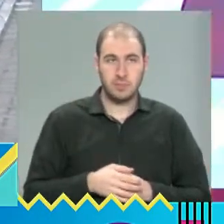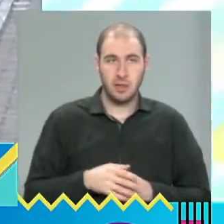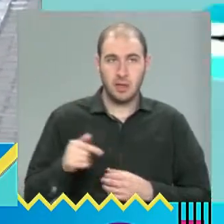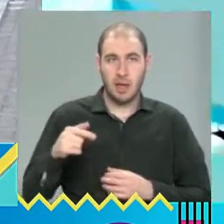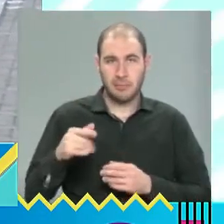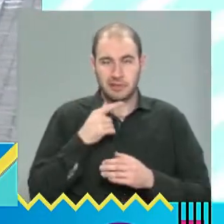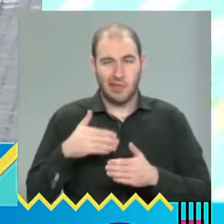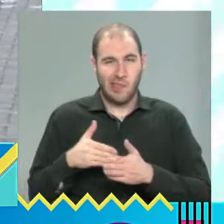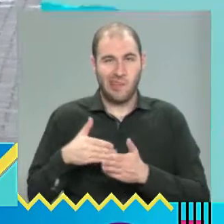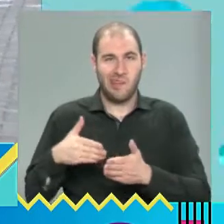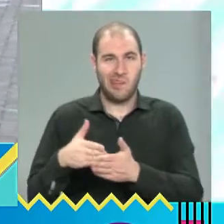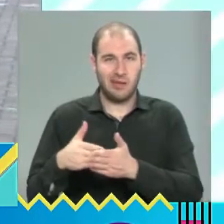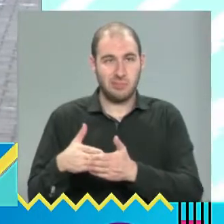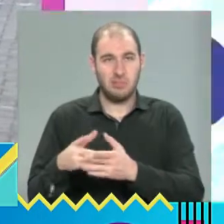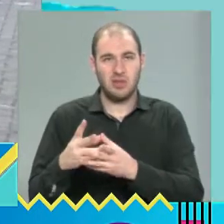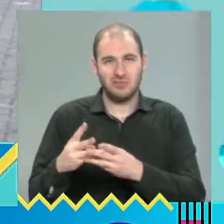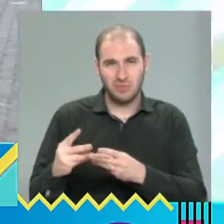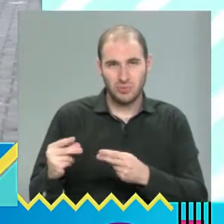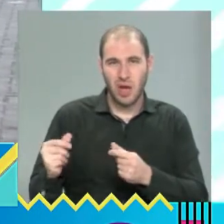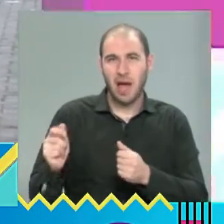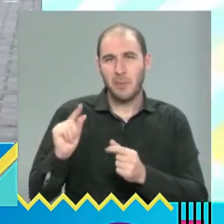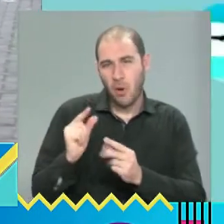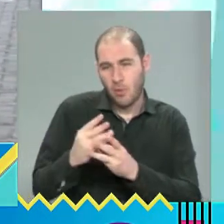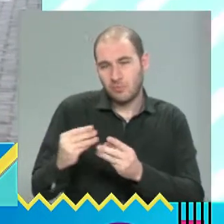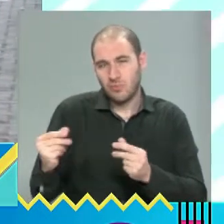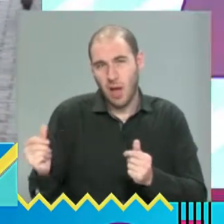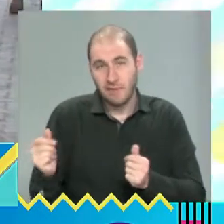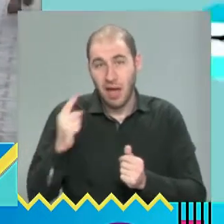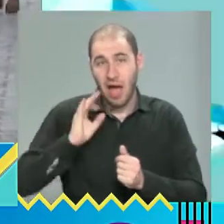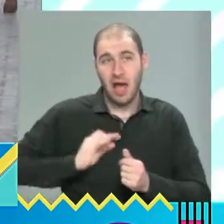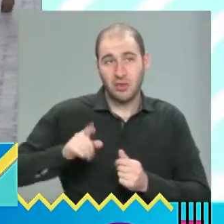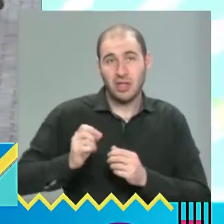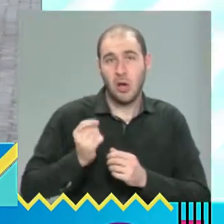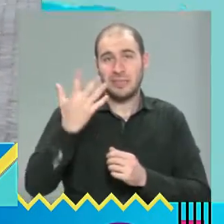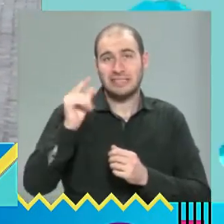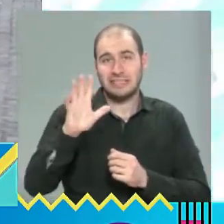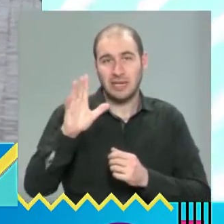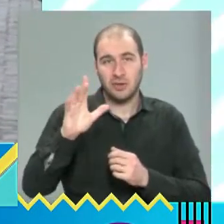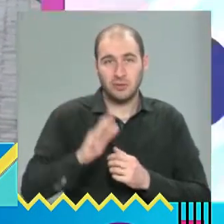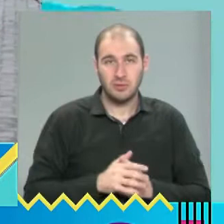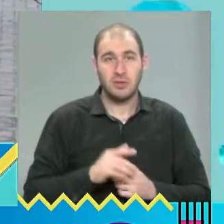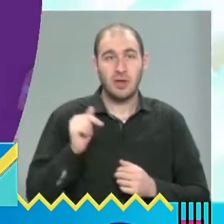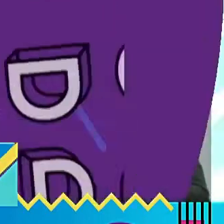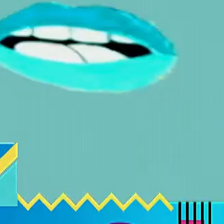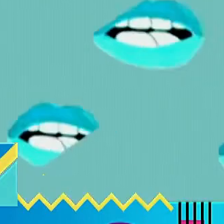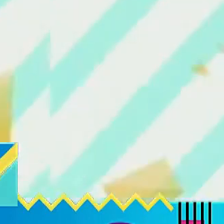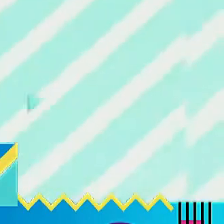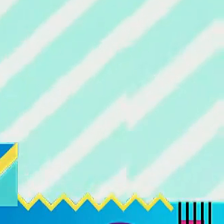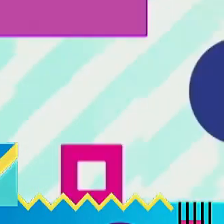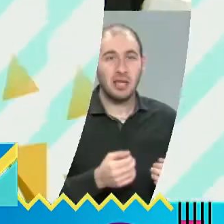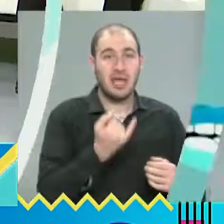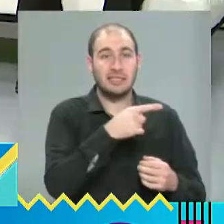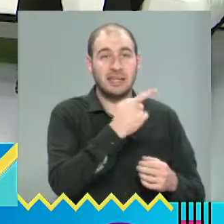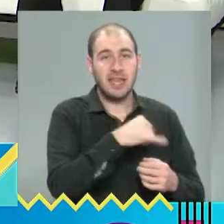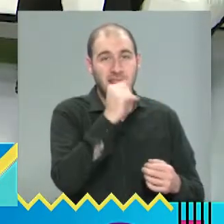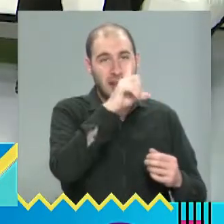media restrictiva, alivianémosla un poquito más, a ver si este año crecemos al 5. Claro. Y eso tuvo su correlato en que bajaron las